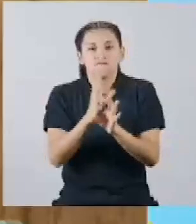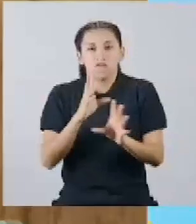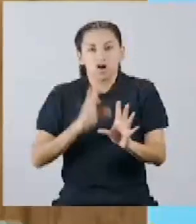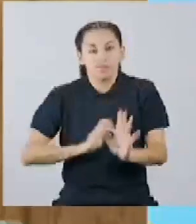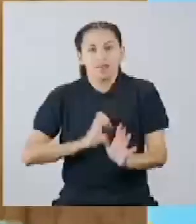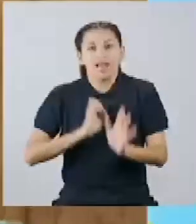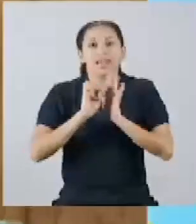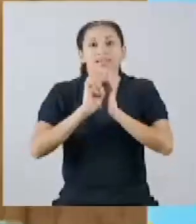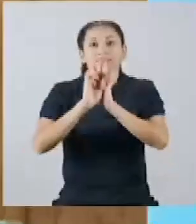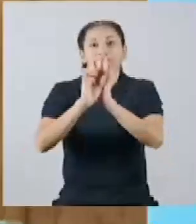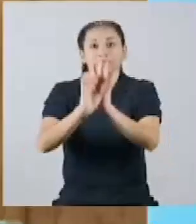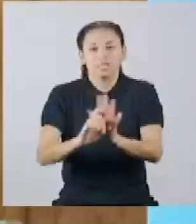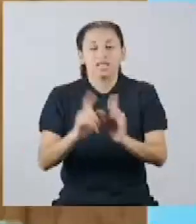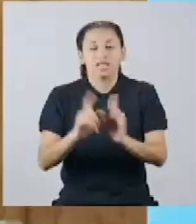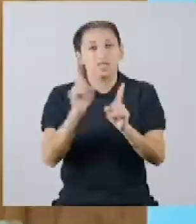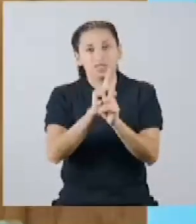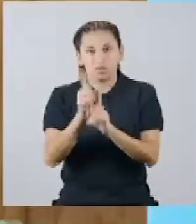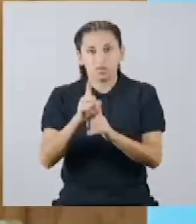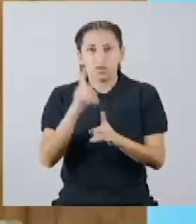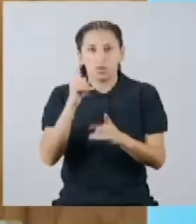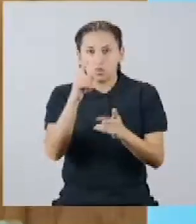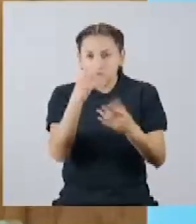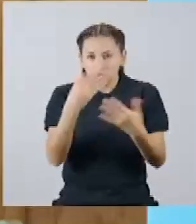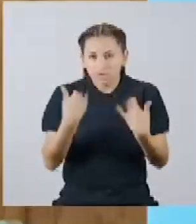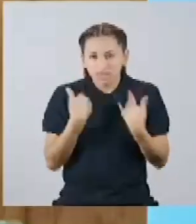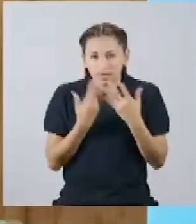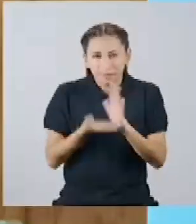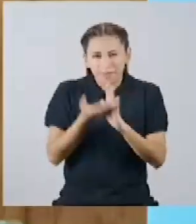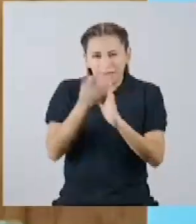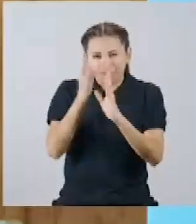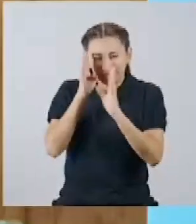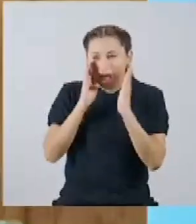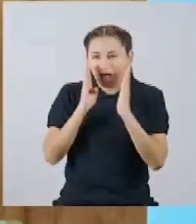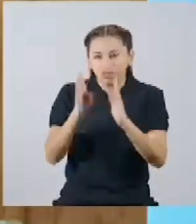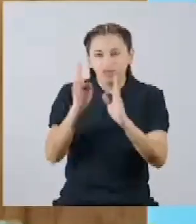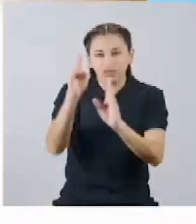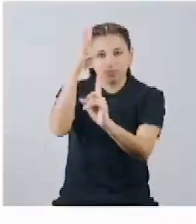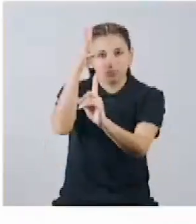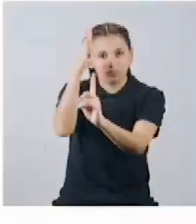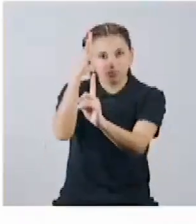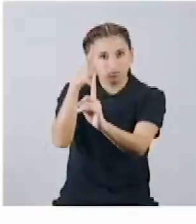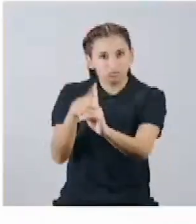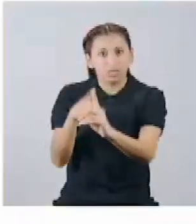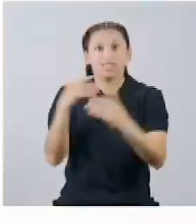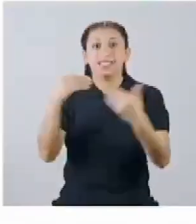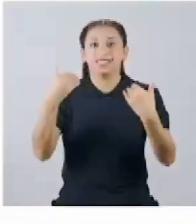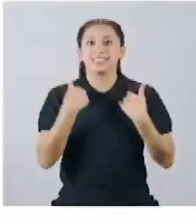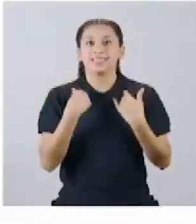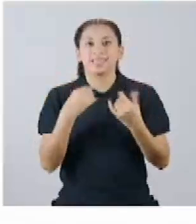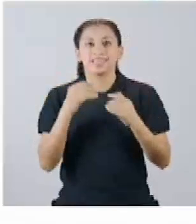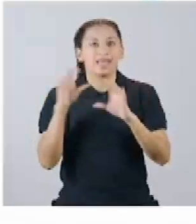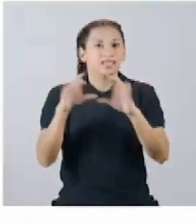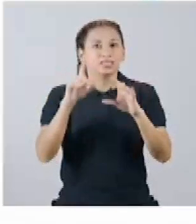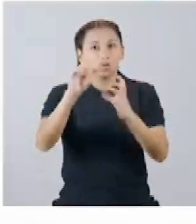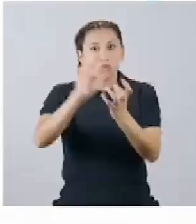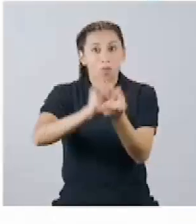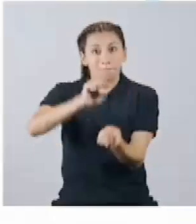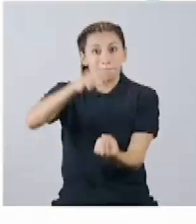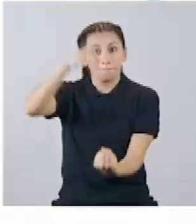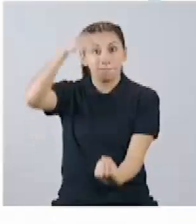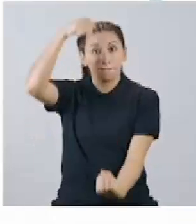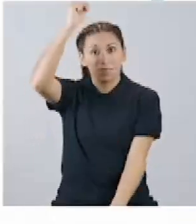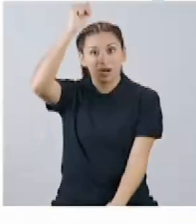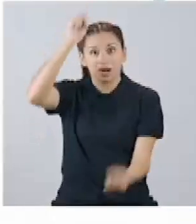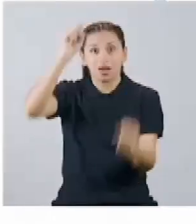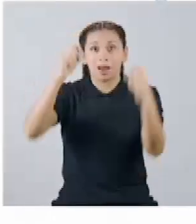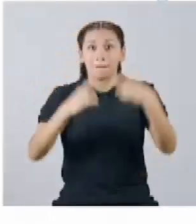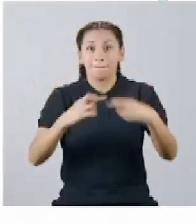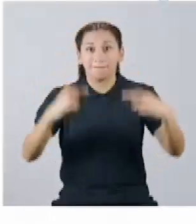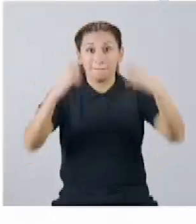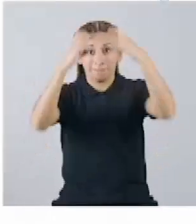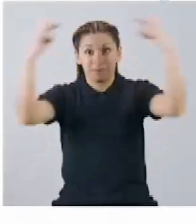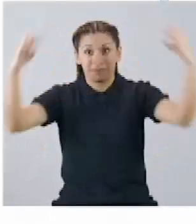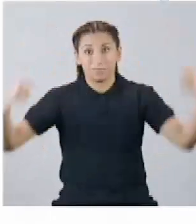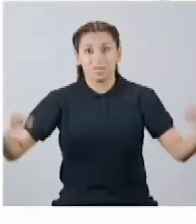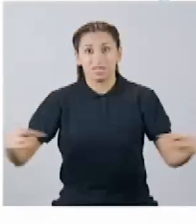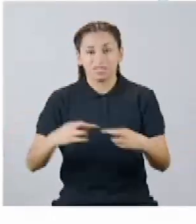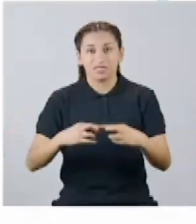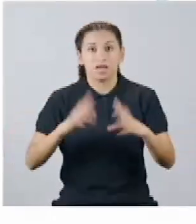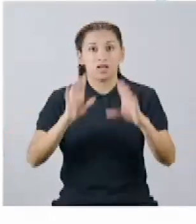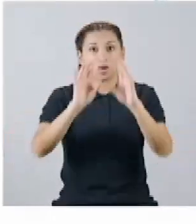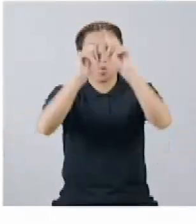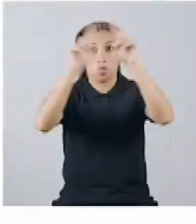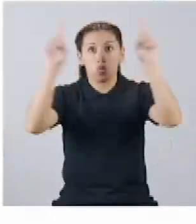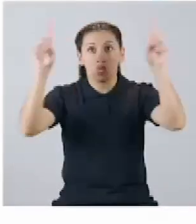mucha atención para realizar este mapa. Debemos crear en un pliego una pizarra o un muro,